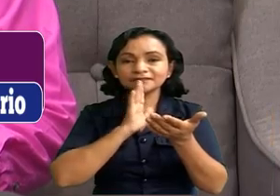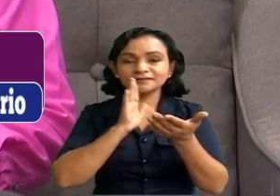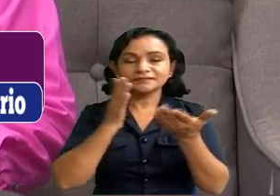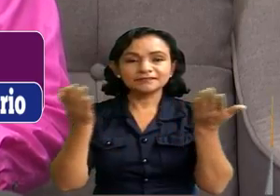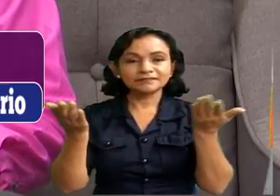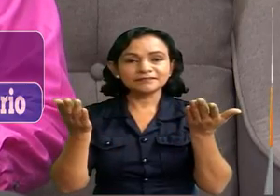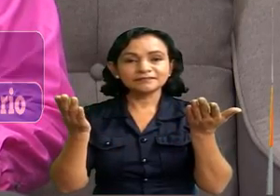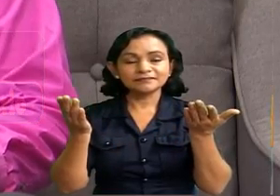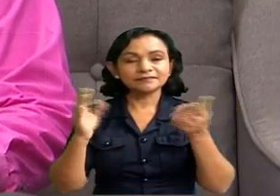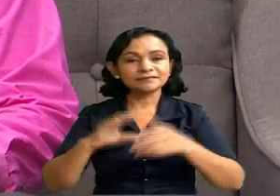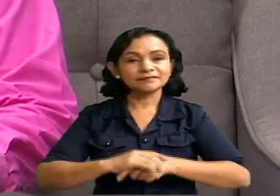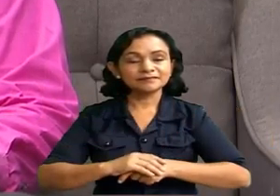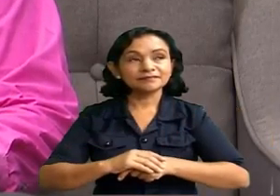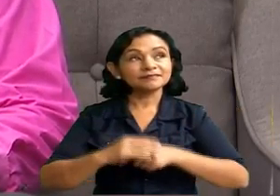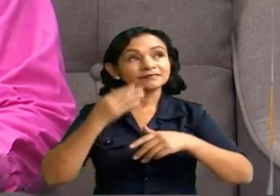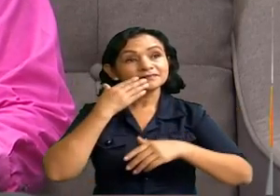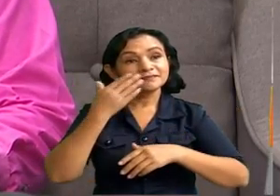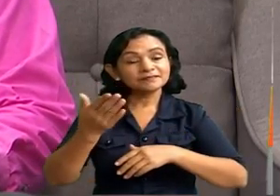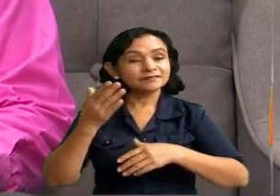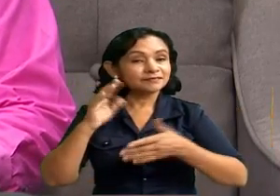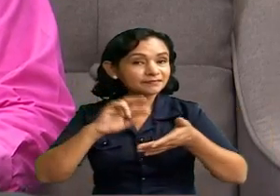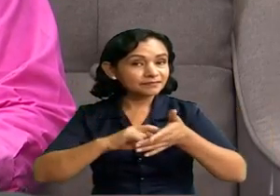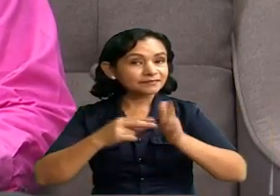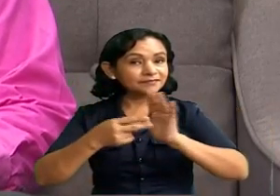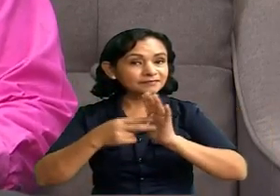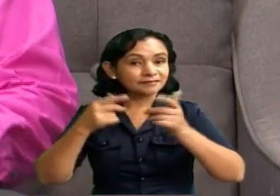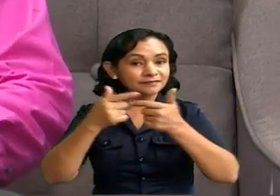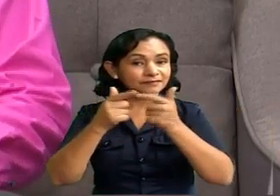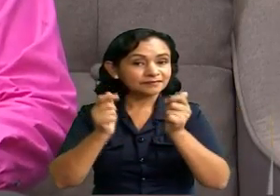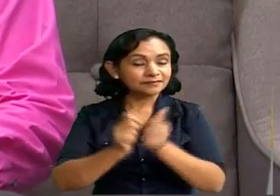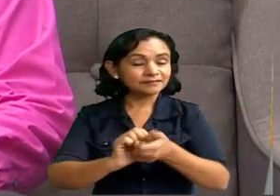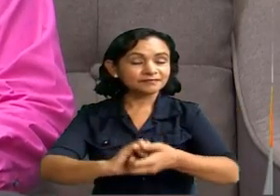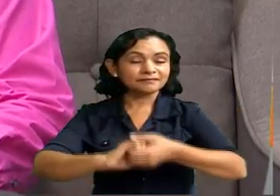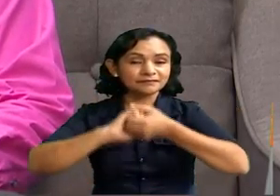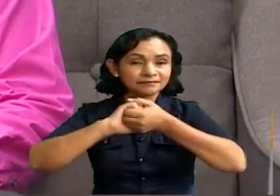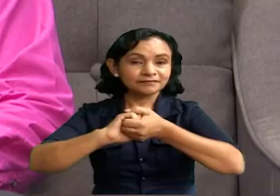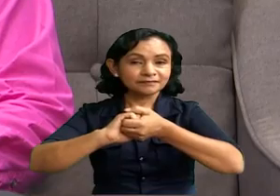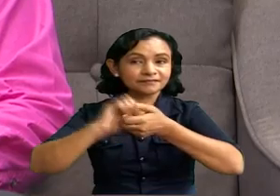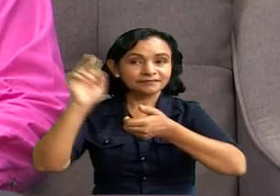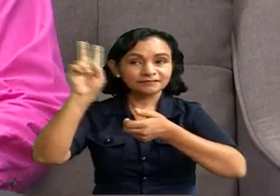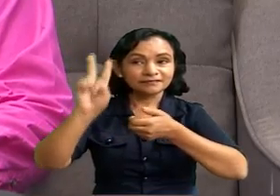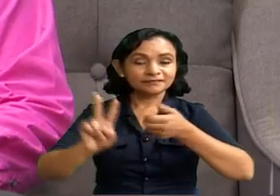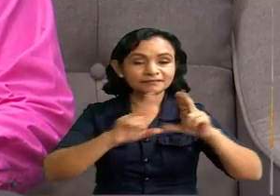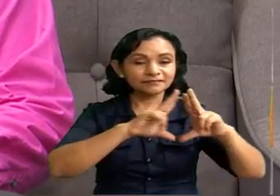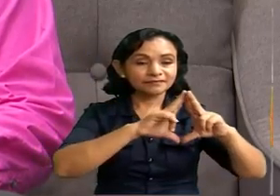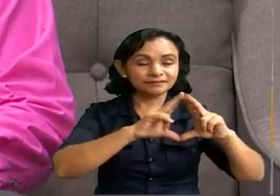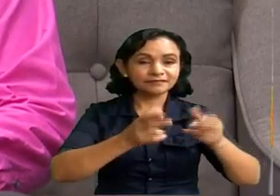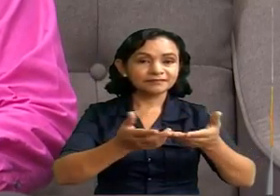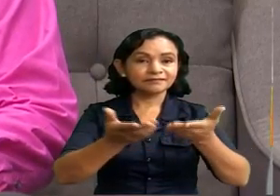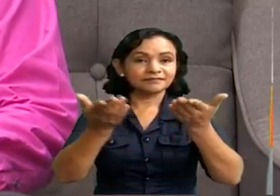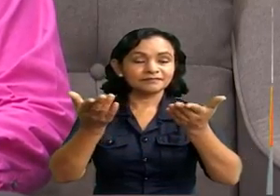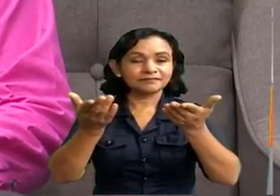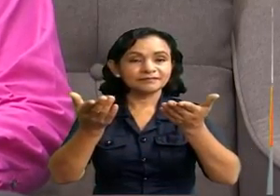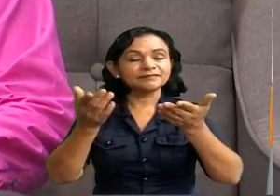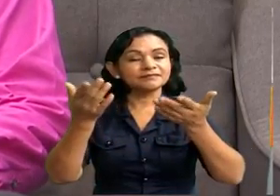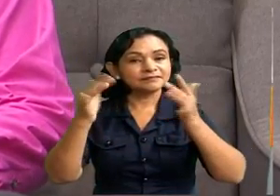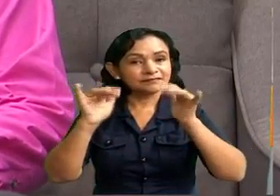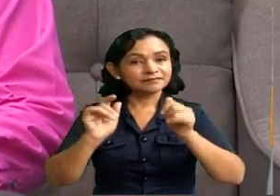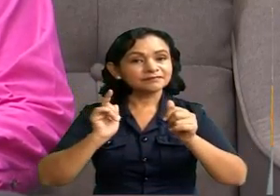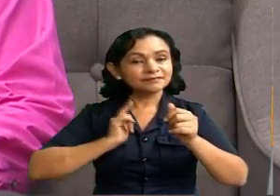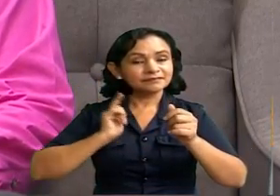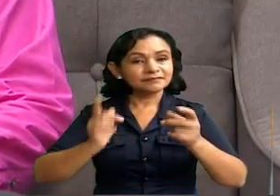que, de lo que implica también el grupo de parlamentario de amistad entre las dos repúblicas. Adelante con el reportaje especial que hemos preparado sobre